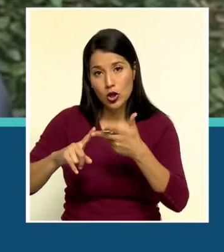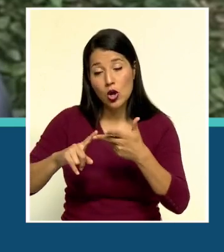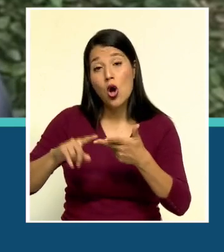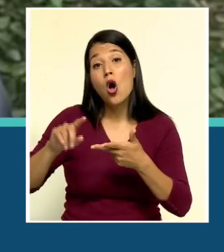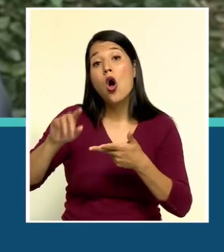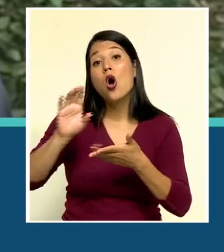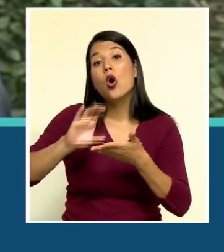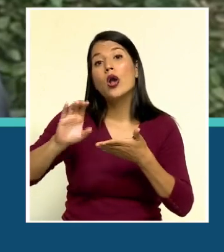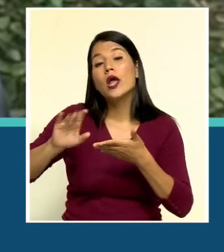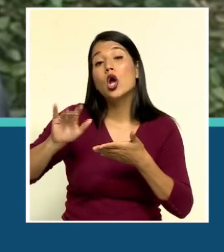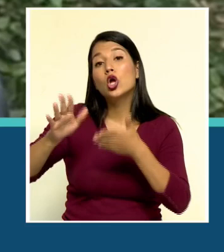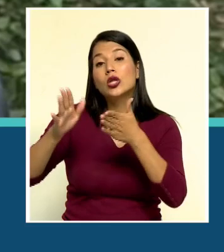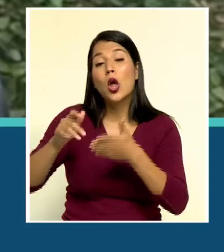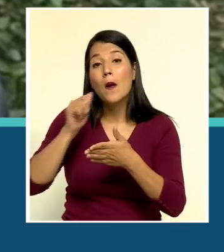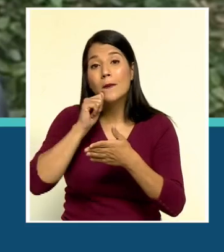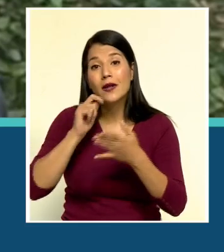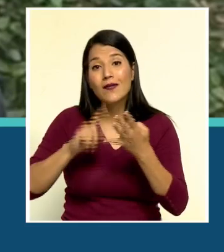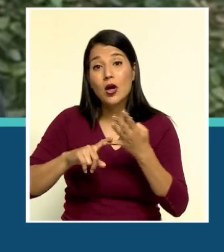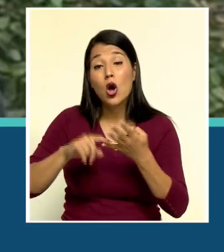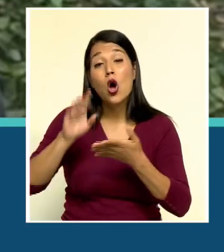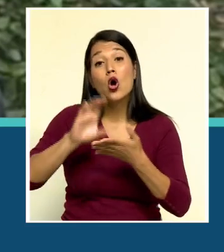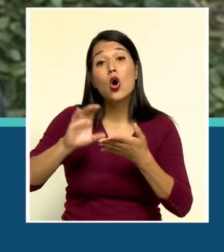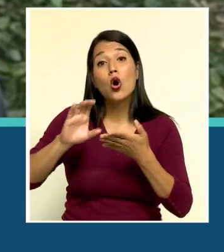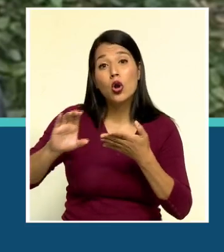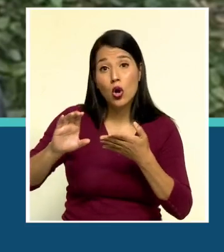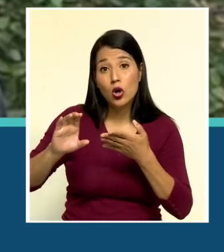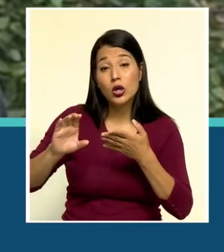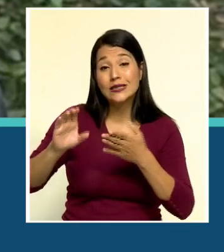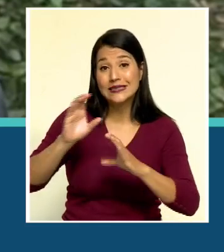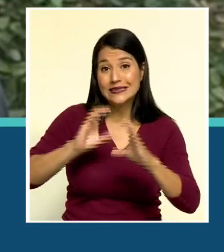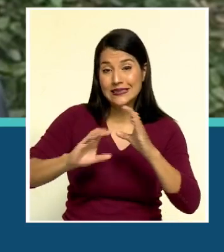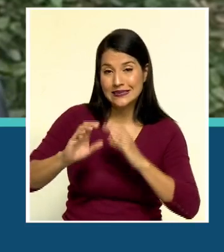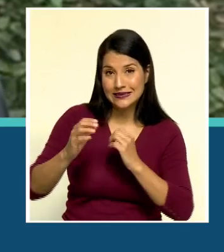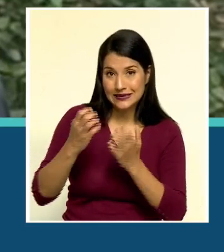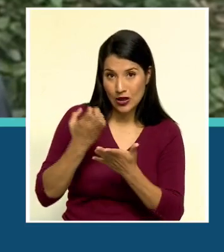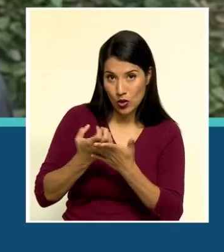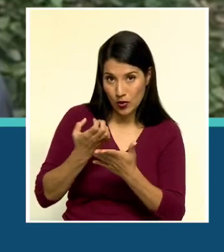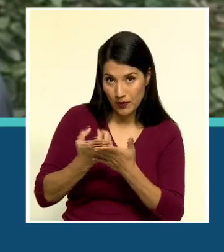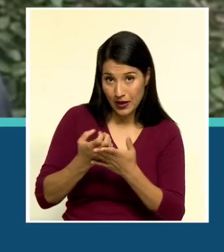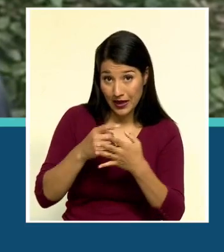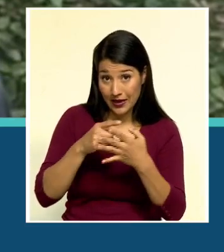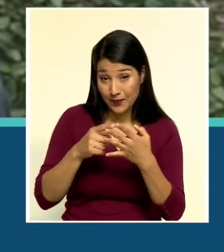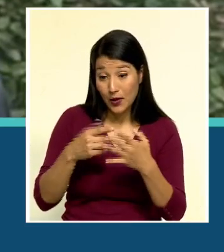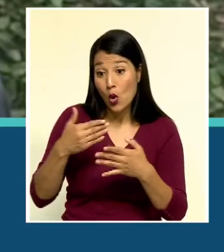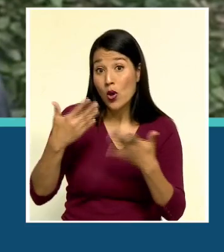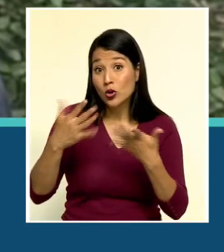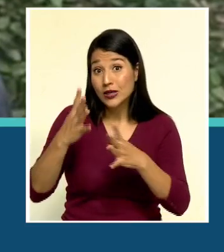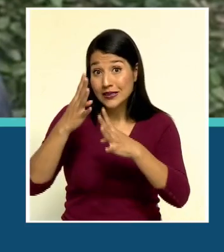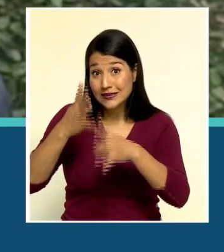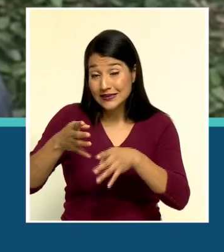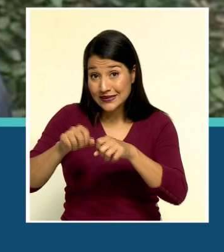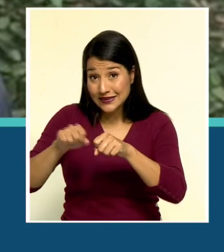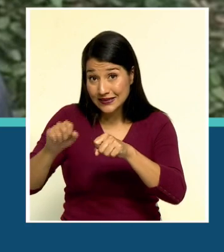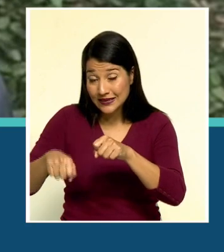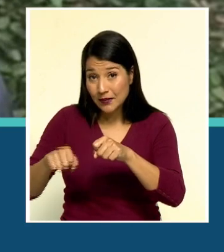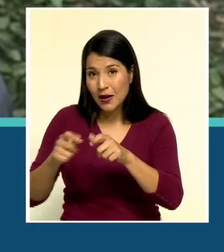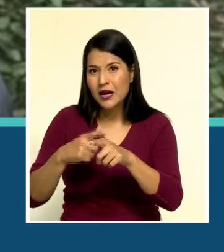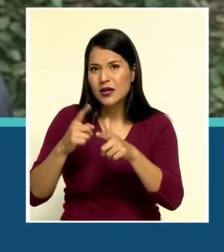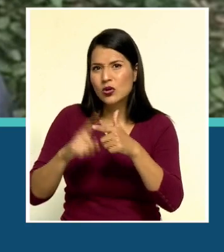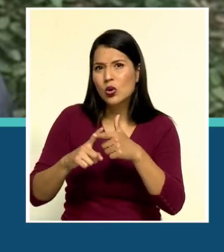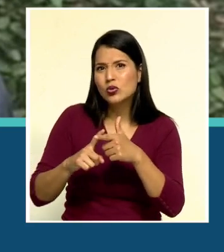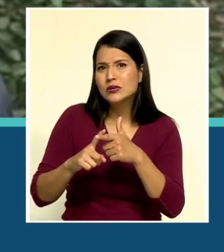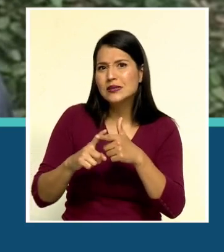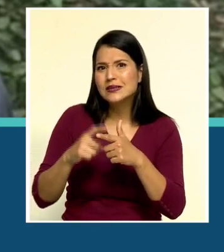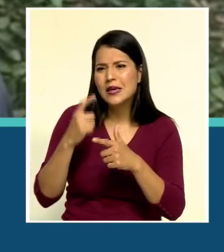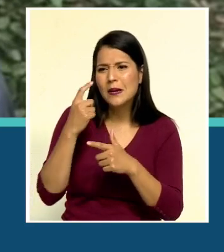Contadores Privados, el Colegio de Licenciados en Ciencias Económicas. Una vez descargado el software, se hace el cálculo de los